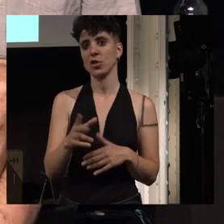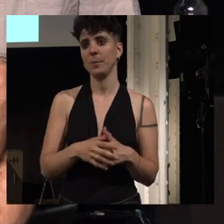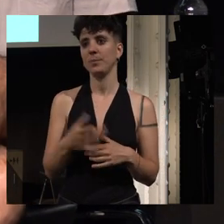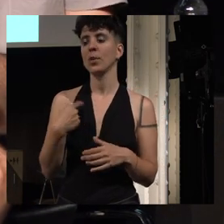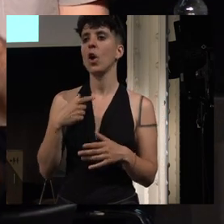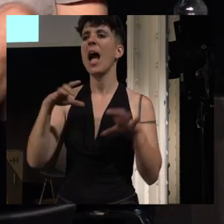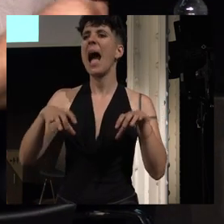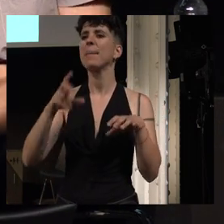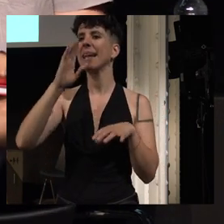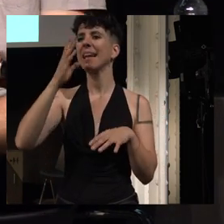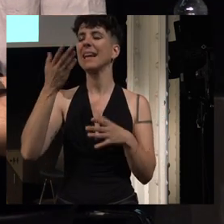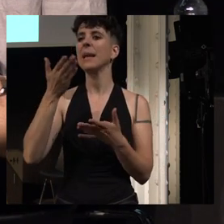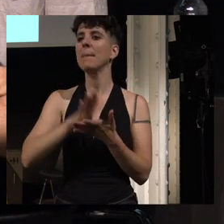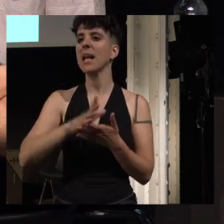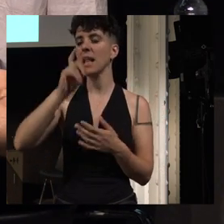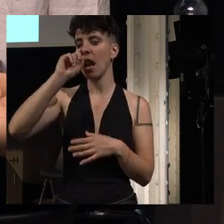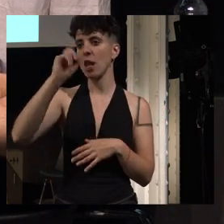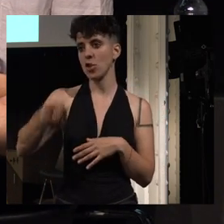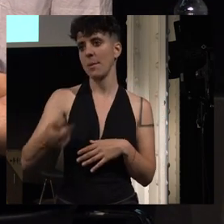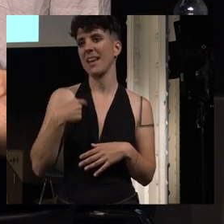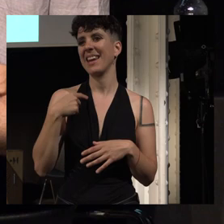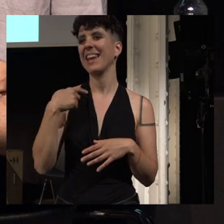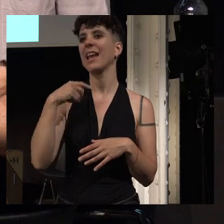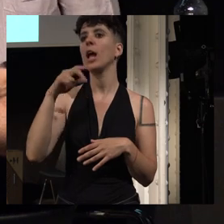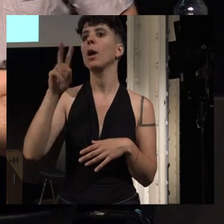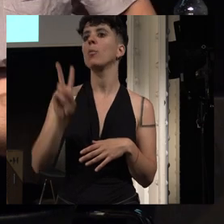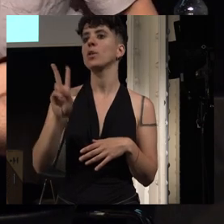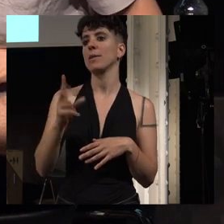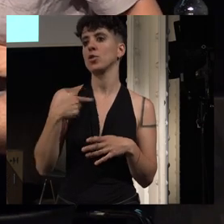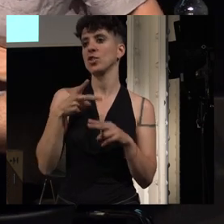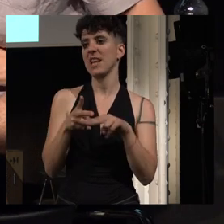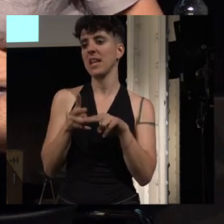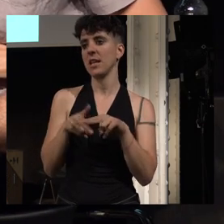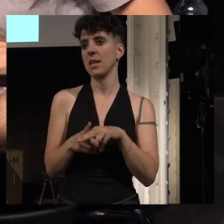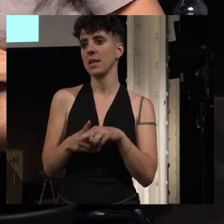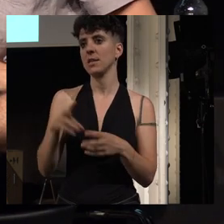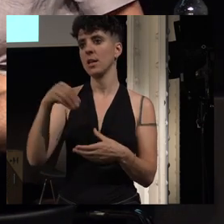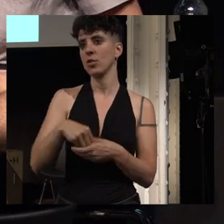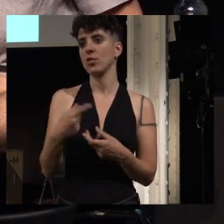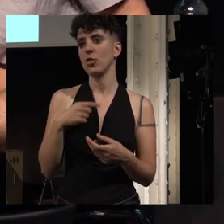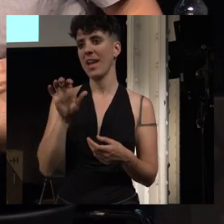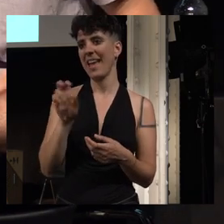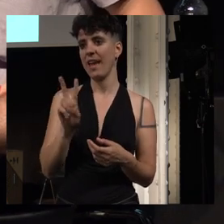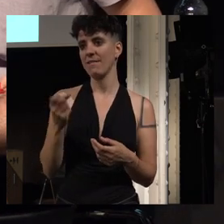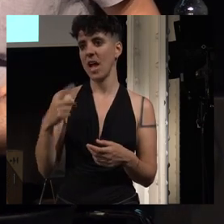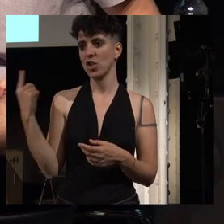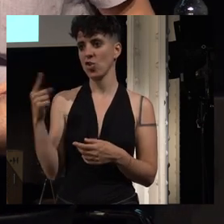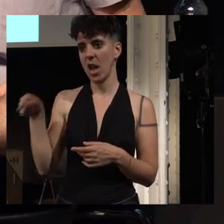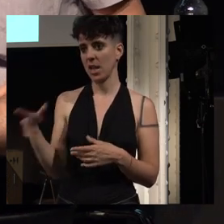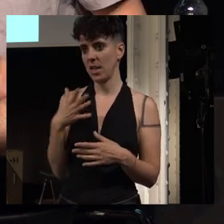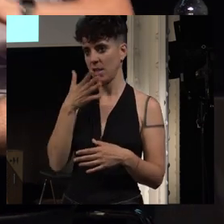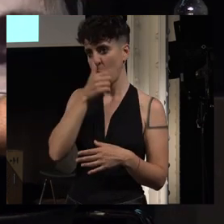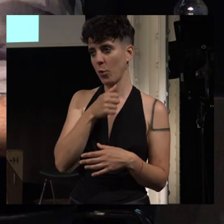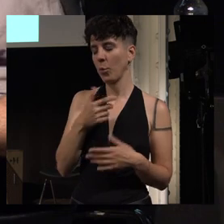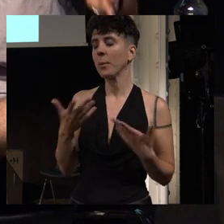que viene bueno, empezamos Municipalismo queer 2. En cualquier... talleres, ¿eh? No puedo dejar a Eva sola aquí, lo sabéis, ¿no? En